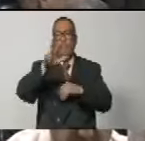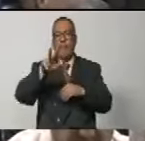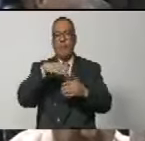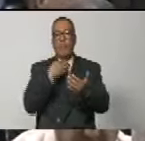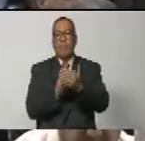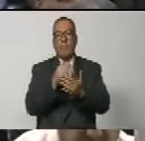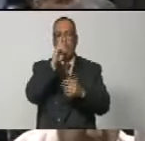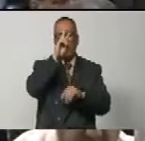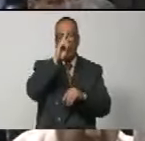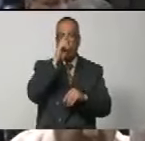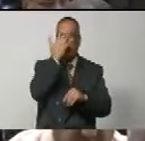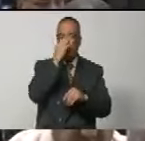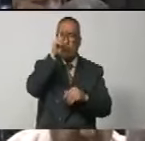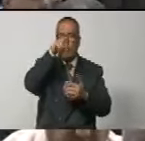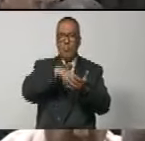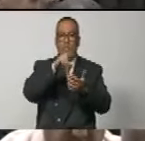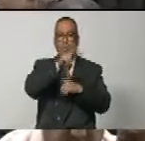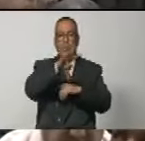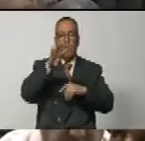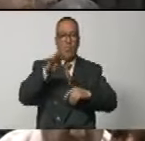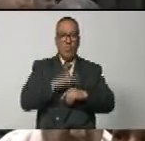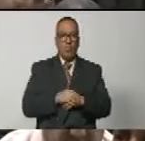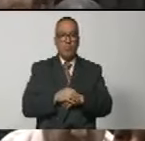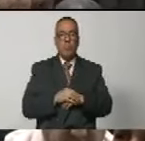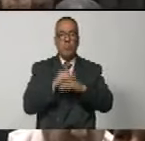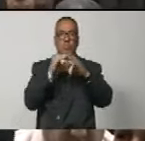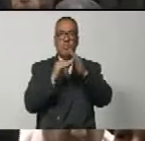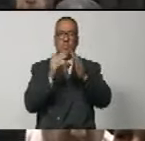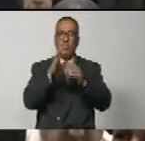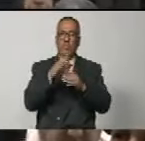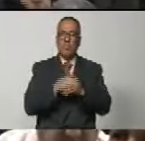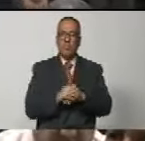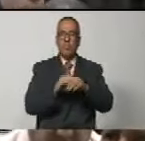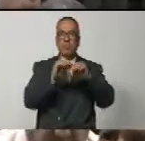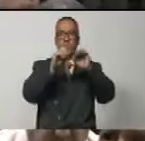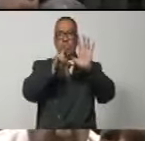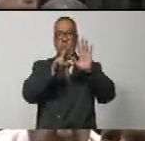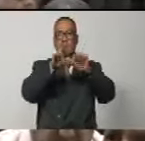a febrero del 2024, está por el orden del